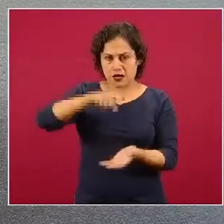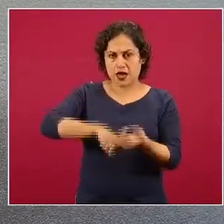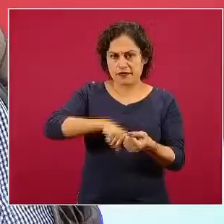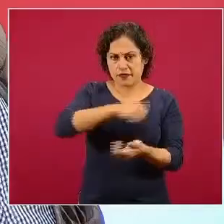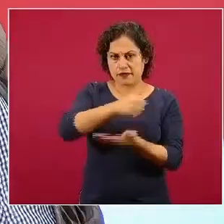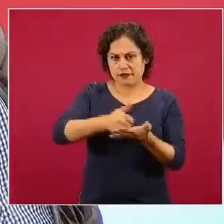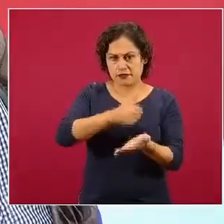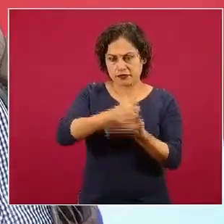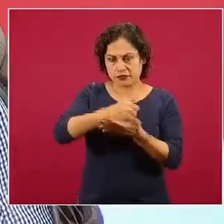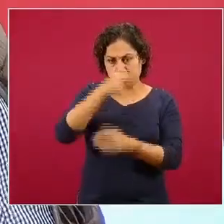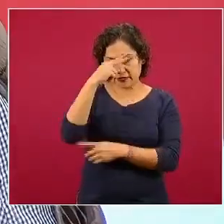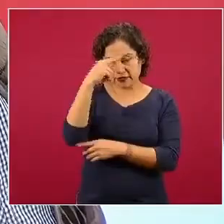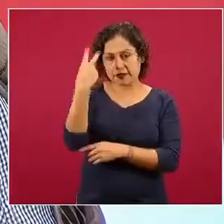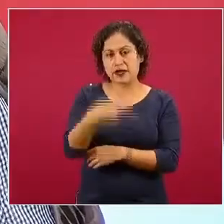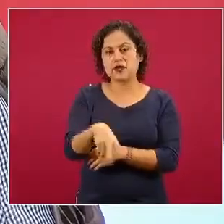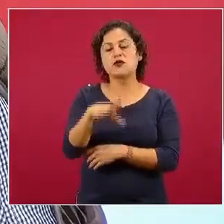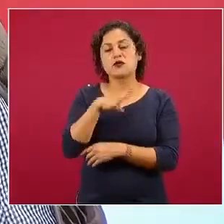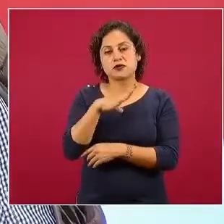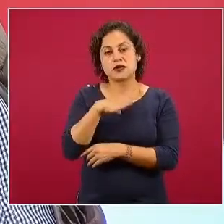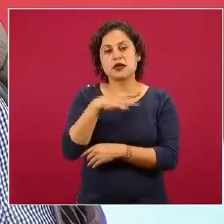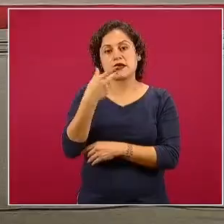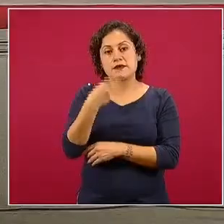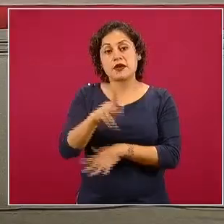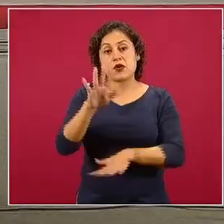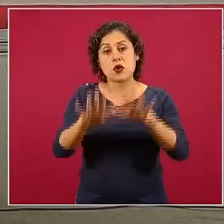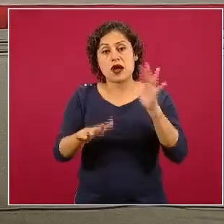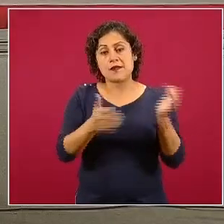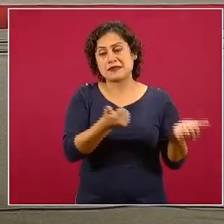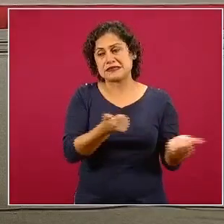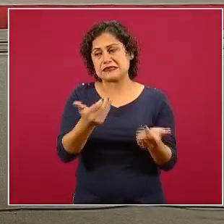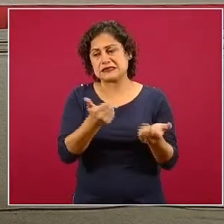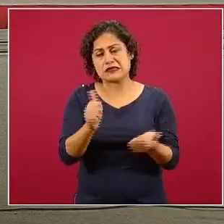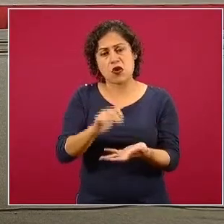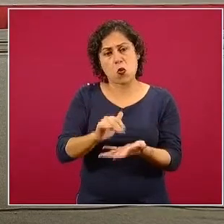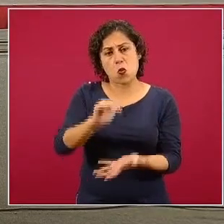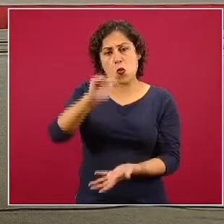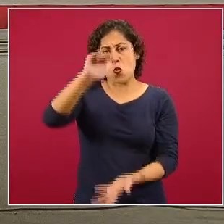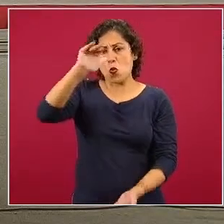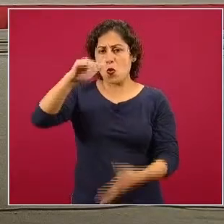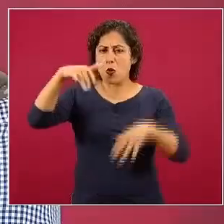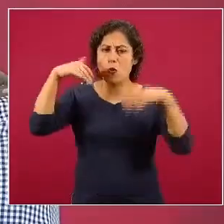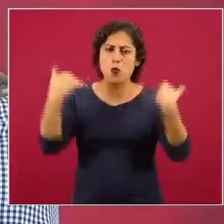sobrecarga que estaban teniendo de alguna manera y que entonces retrasaba un resultado